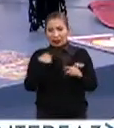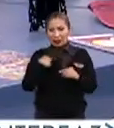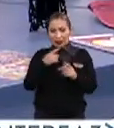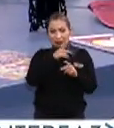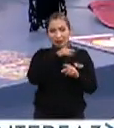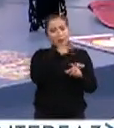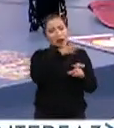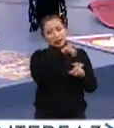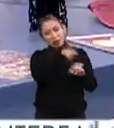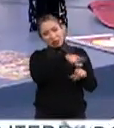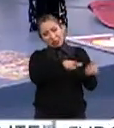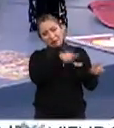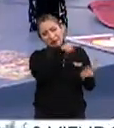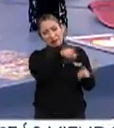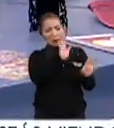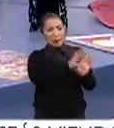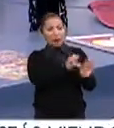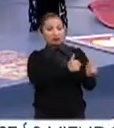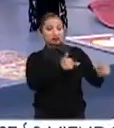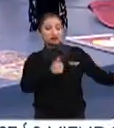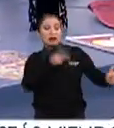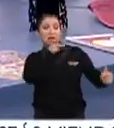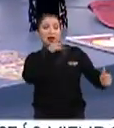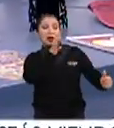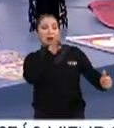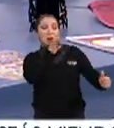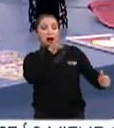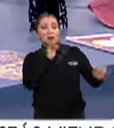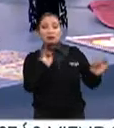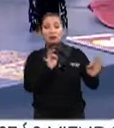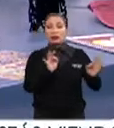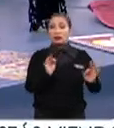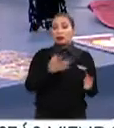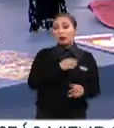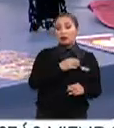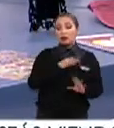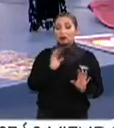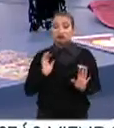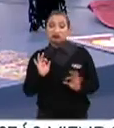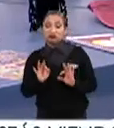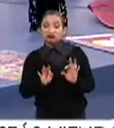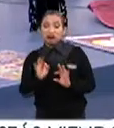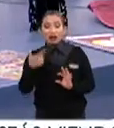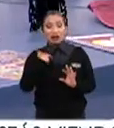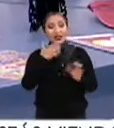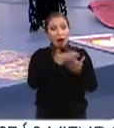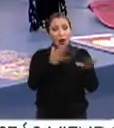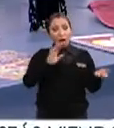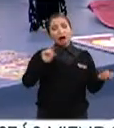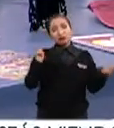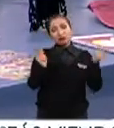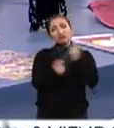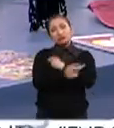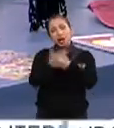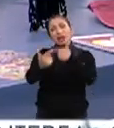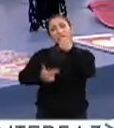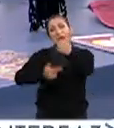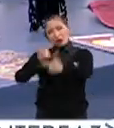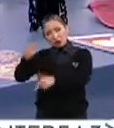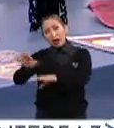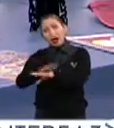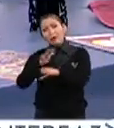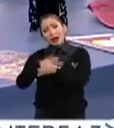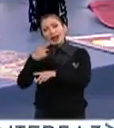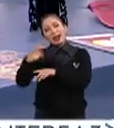nuestros padres vivieron un proceso como un poquito más distanciados, como muy fríos, y a lo mejor las generaciones están cambiando y los procesos